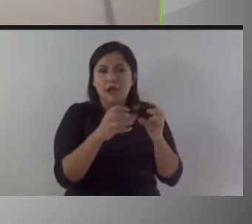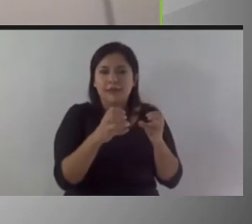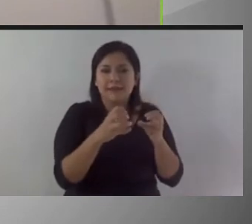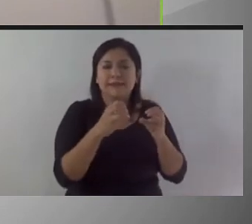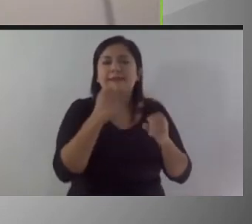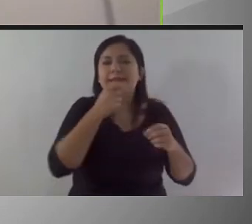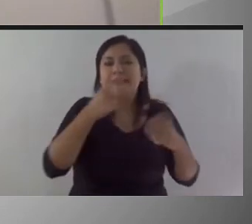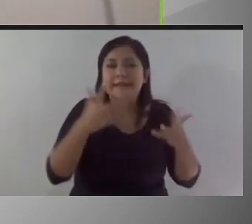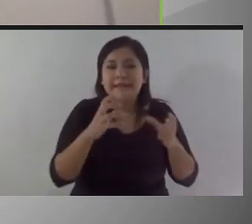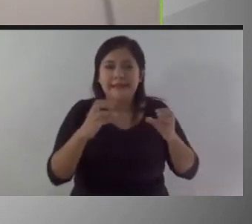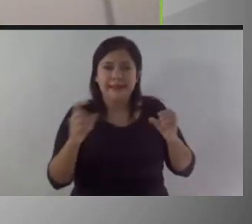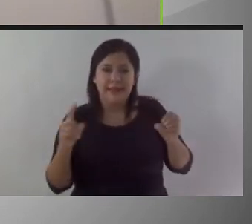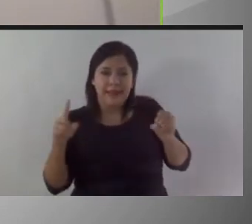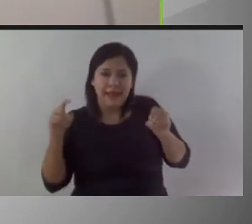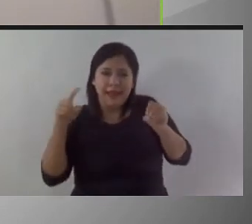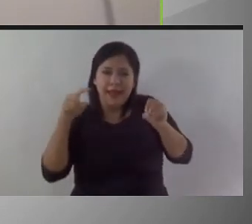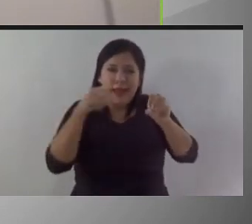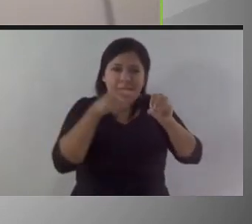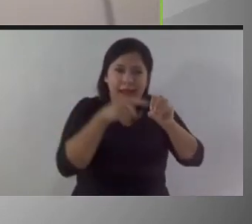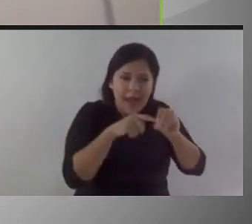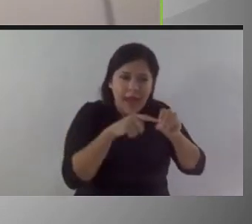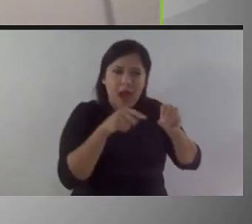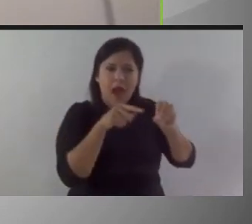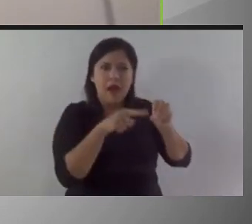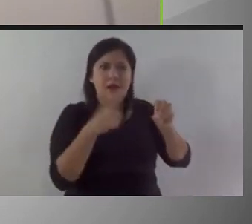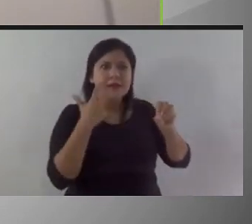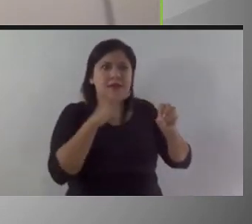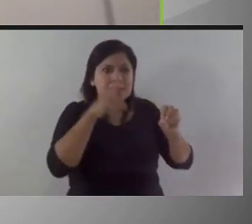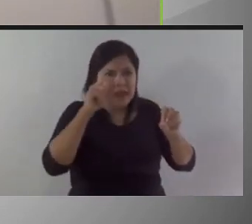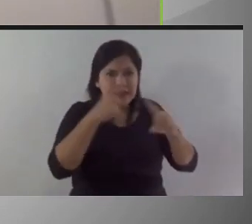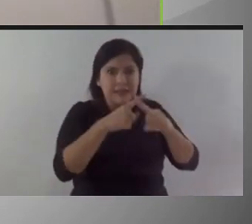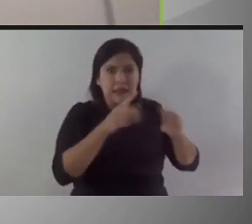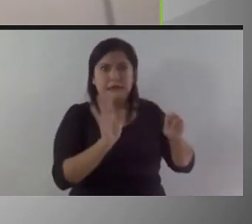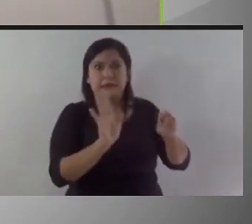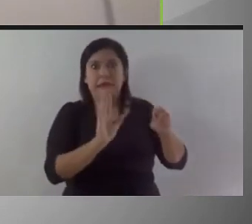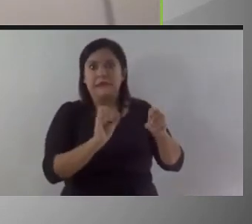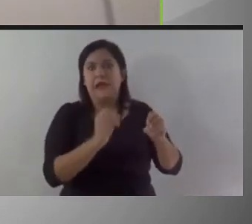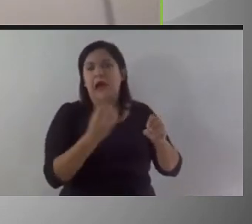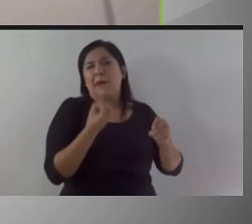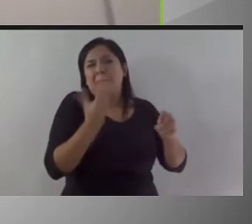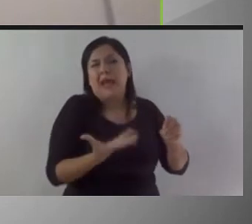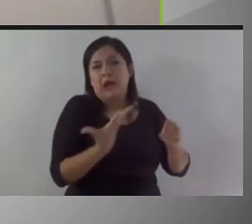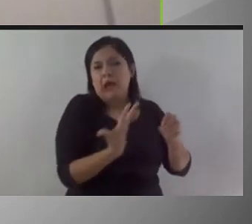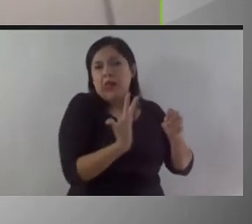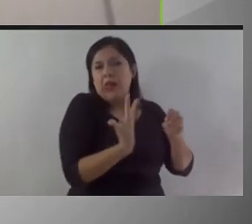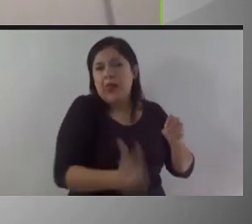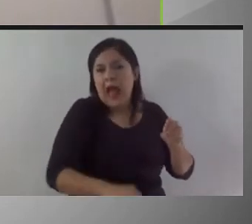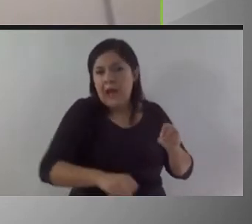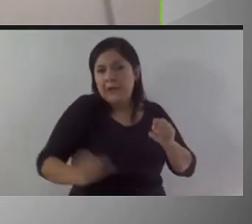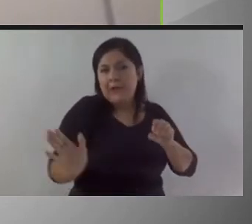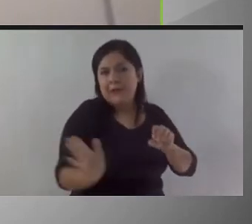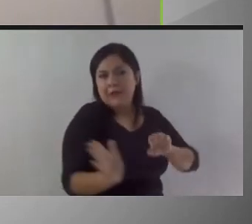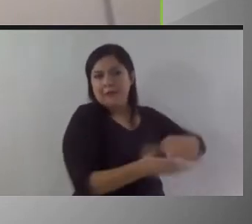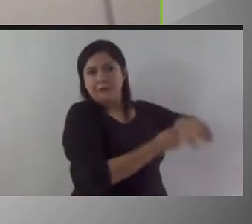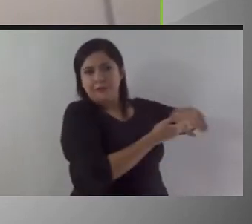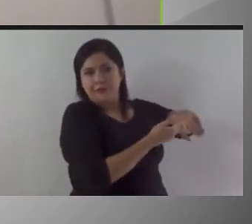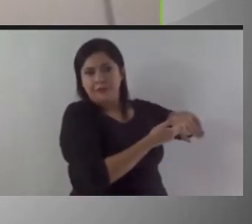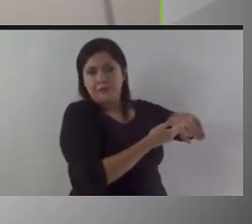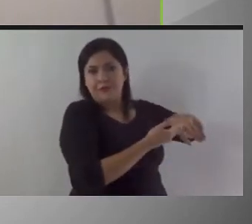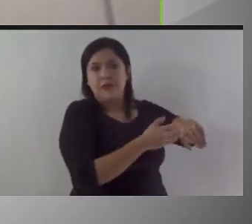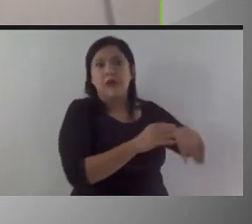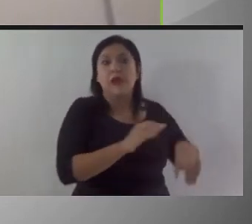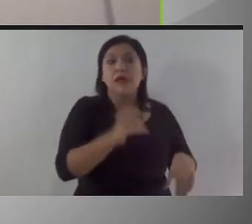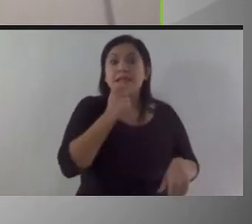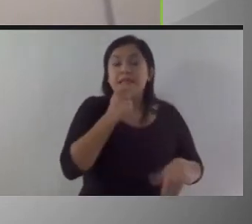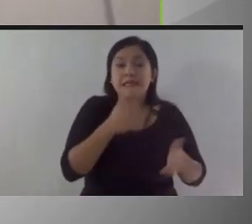intersex, se practica de manera habitual el aborto selectivo de